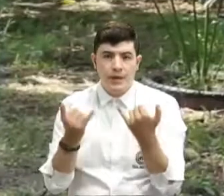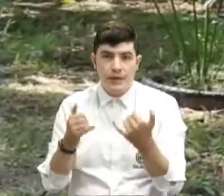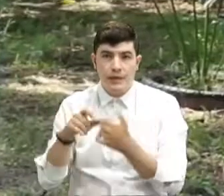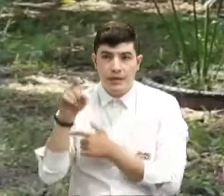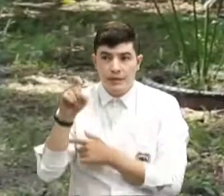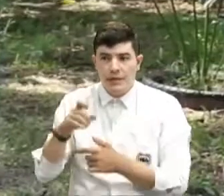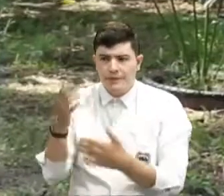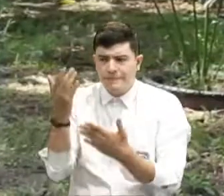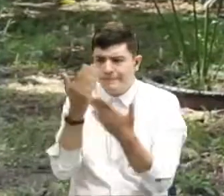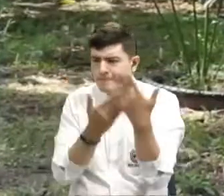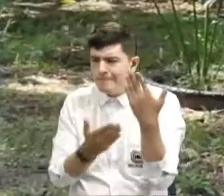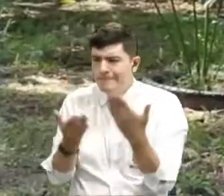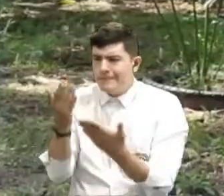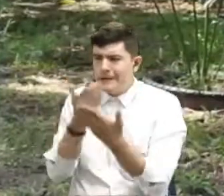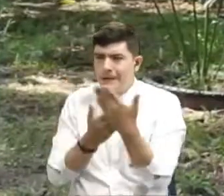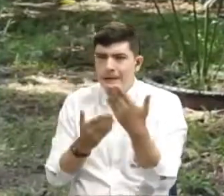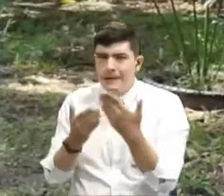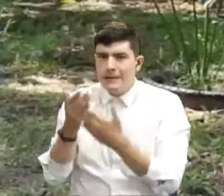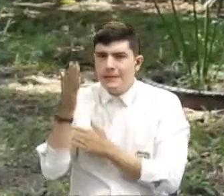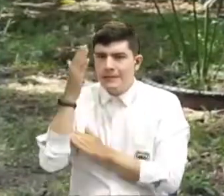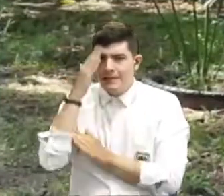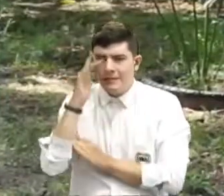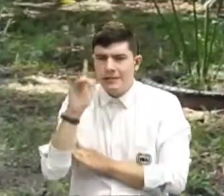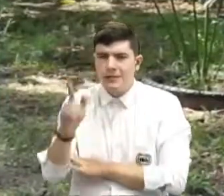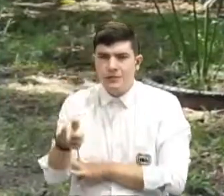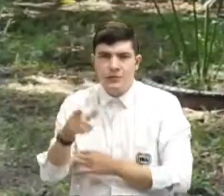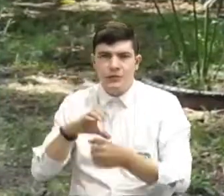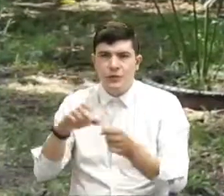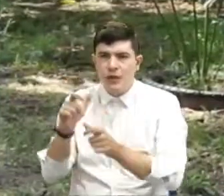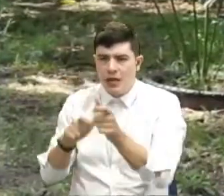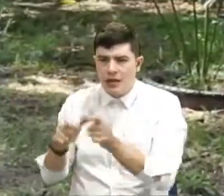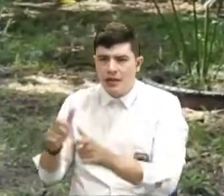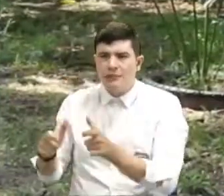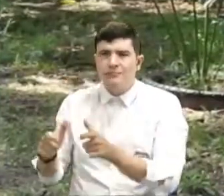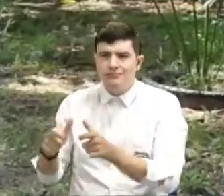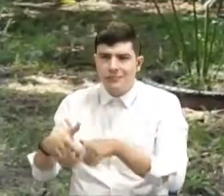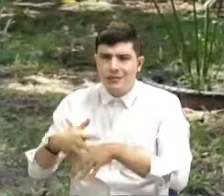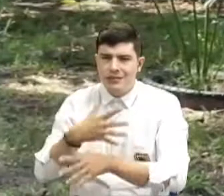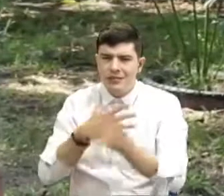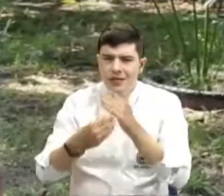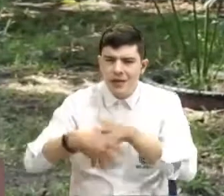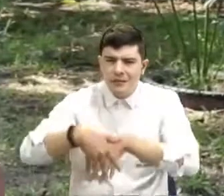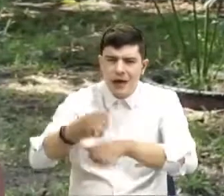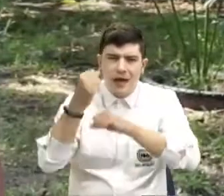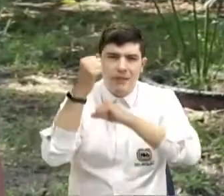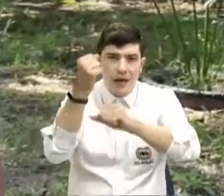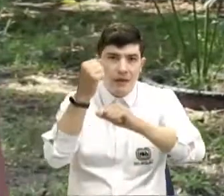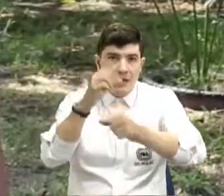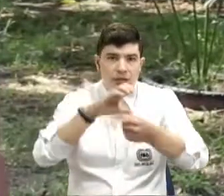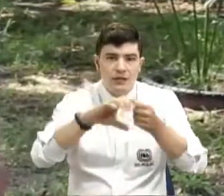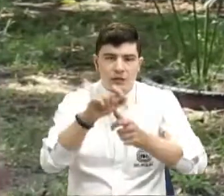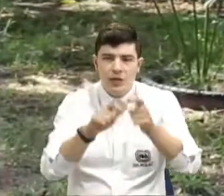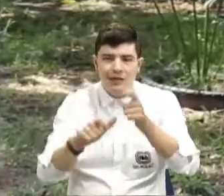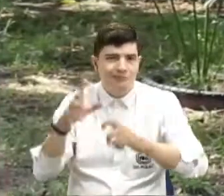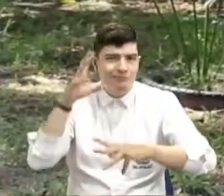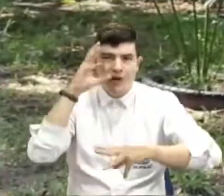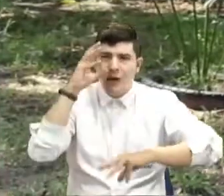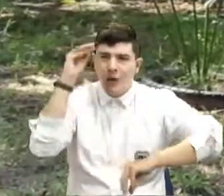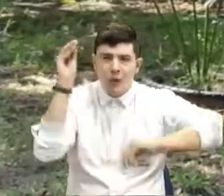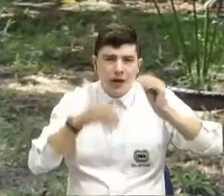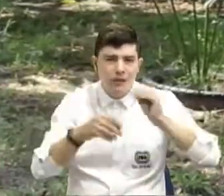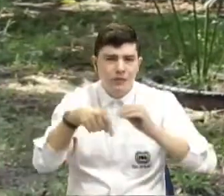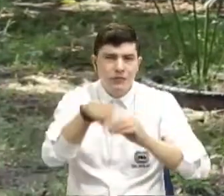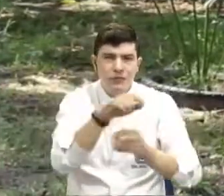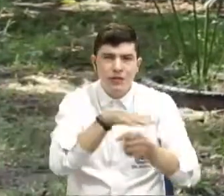poderosa y es el rechazo que estamos haciendo a todas las masacres que se han venido presentando en el país en los